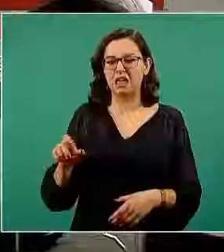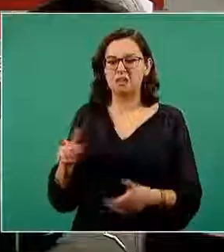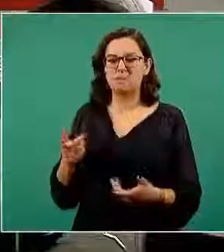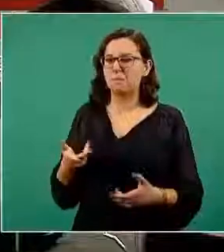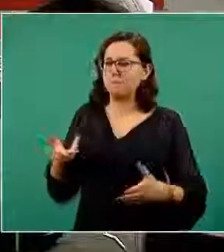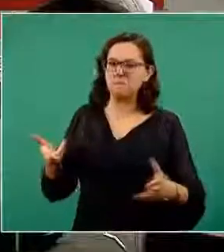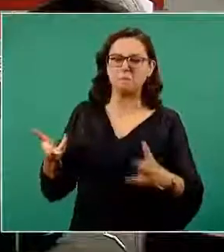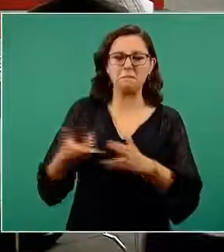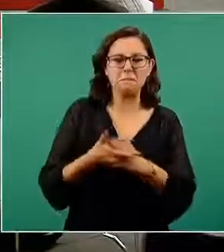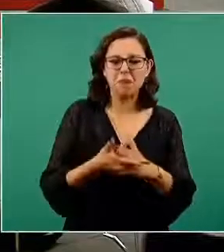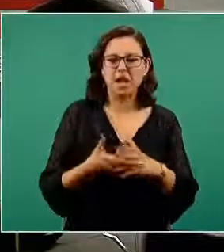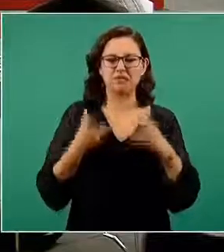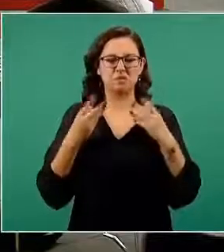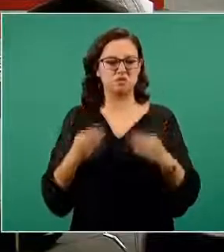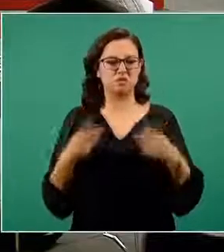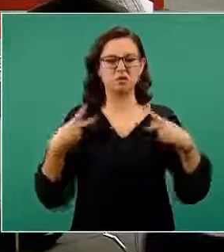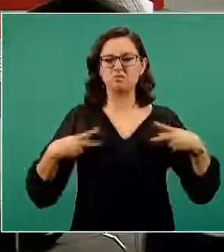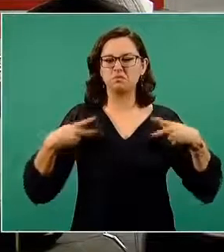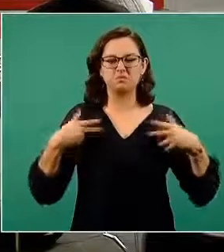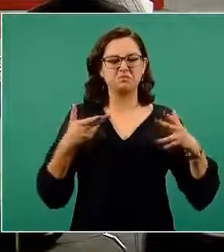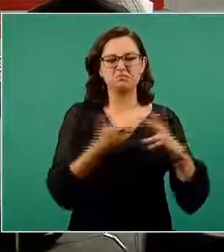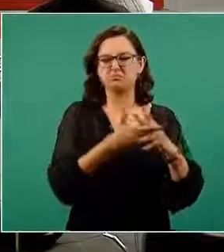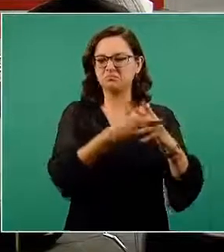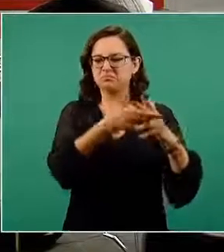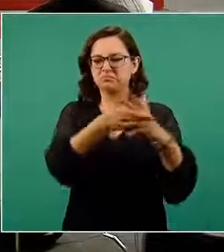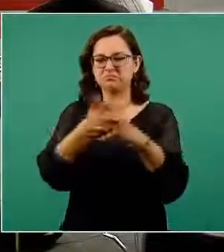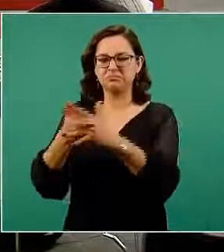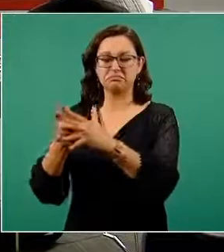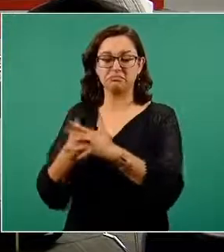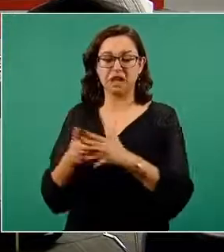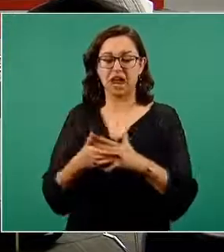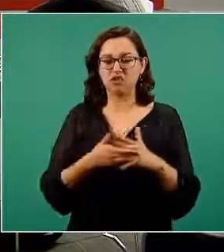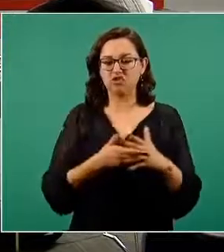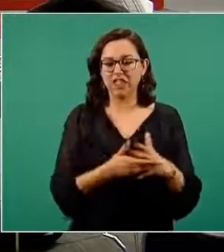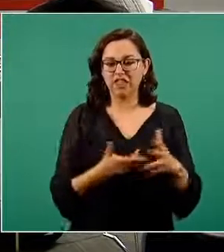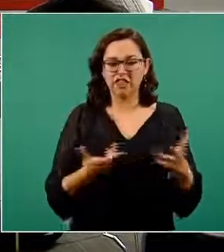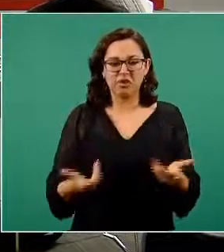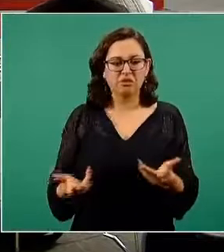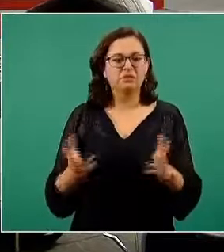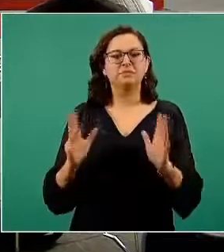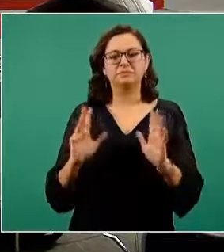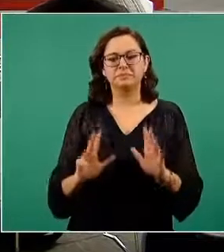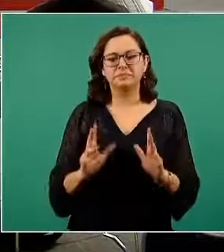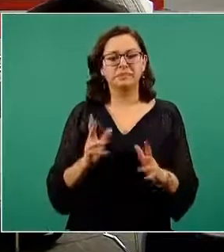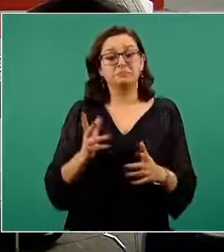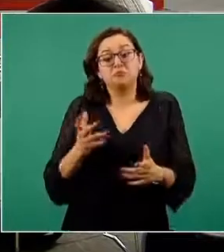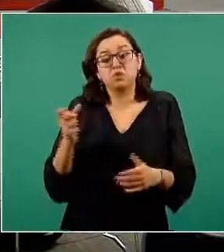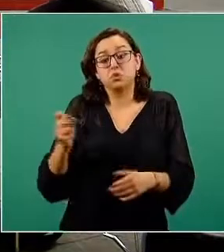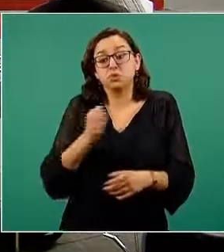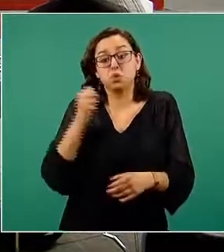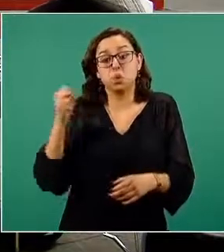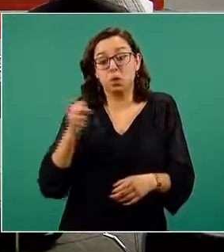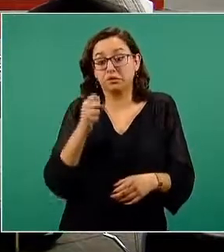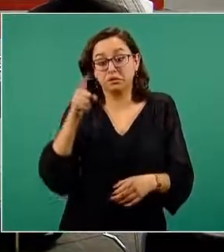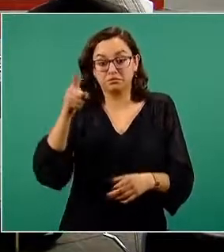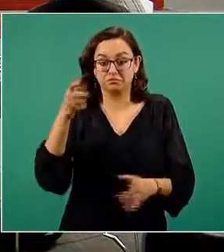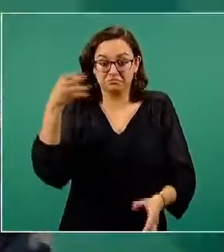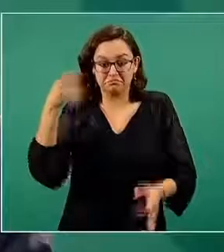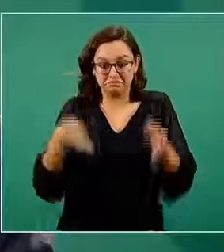como genocidio y cosas de esta naturaleza. Afortunadamente todas esas han sido desechadas por